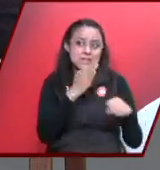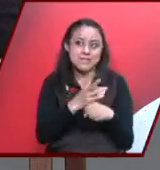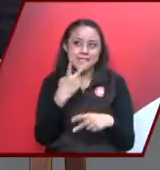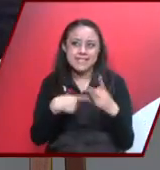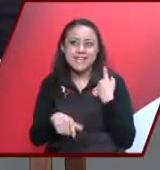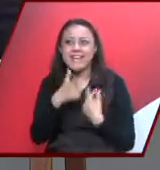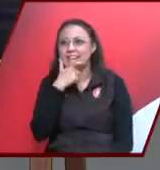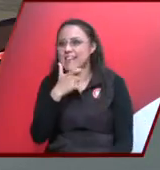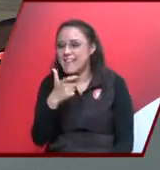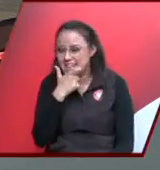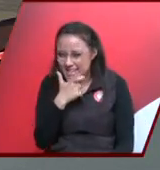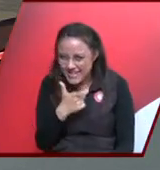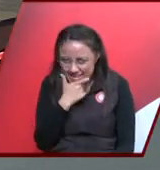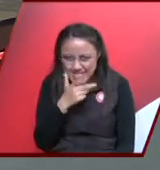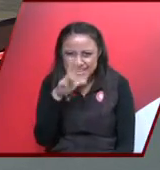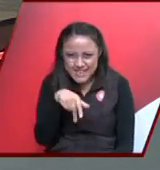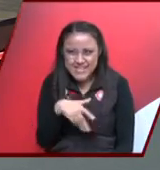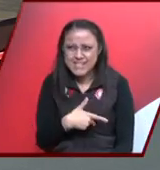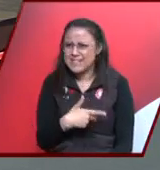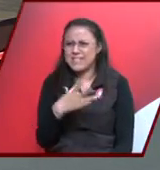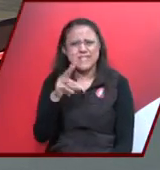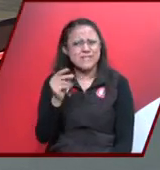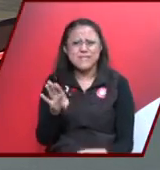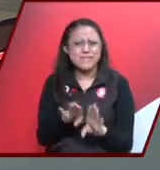vengo. Oye,